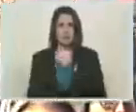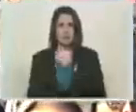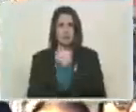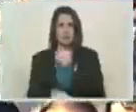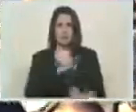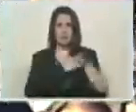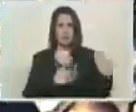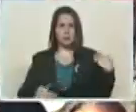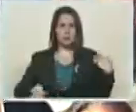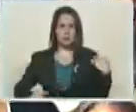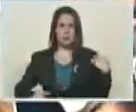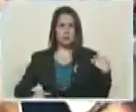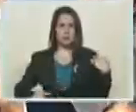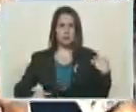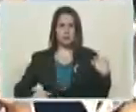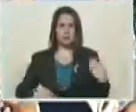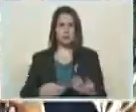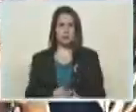presidenta